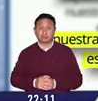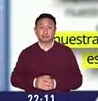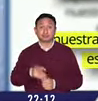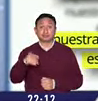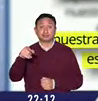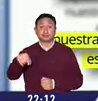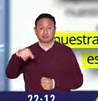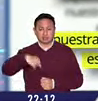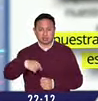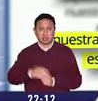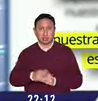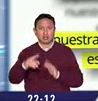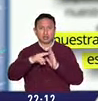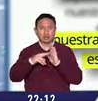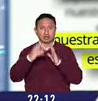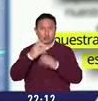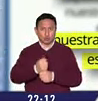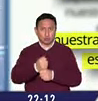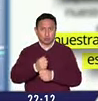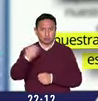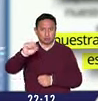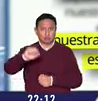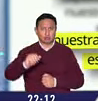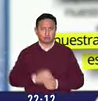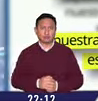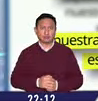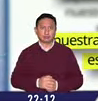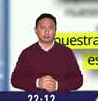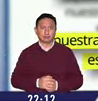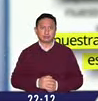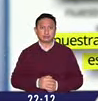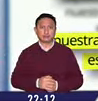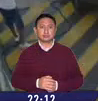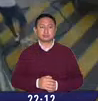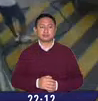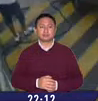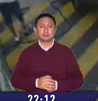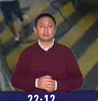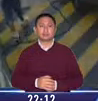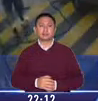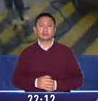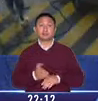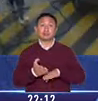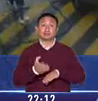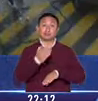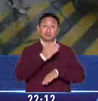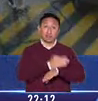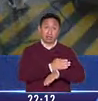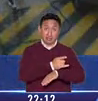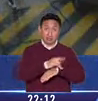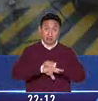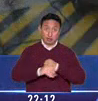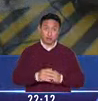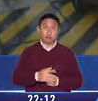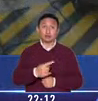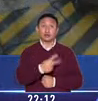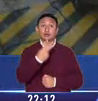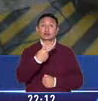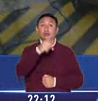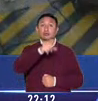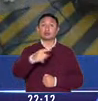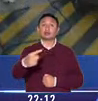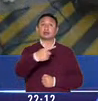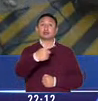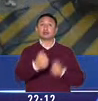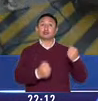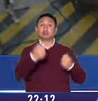cumplen con estrictos protocolos de seguridad para los huéspedes. Minutos antes del atraco, dos sujetos que iban a